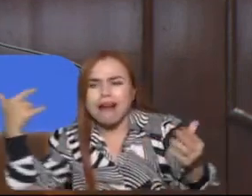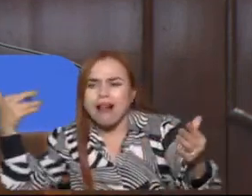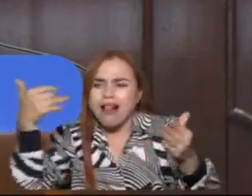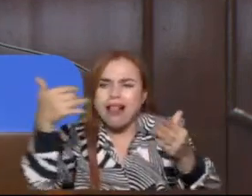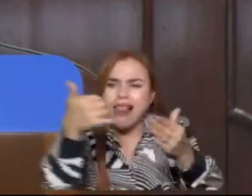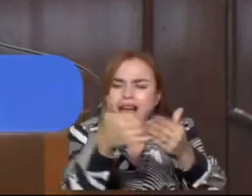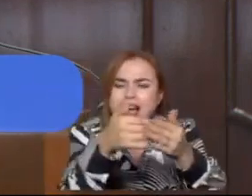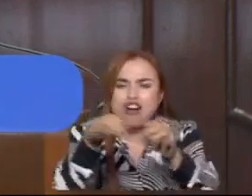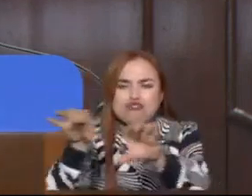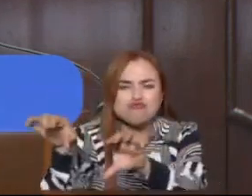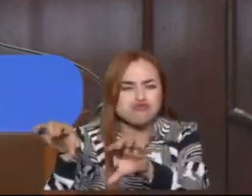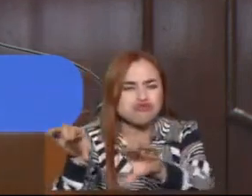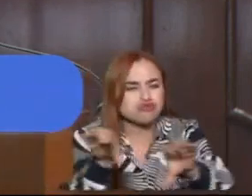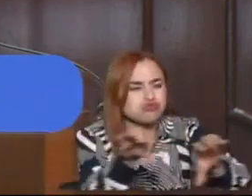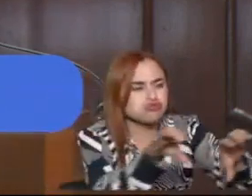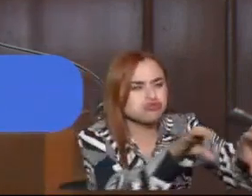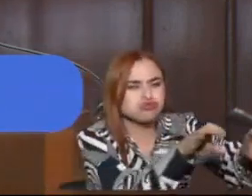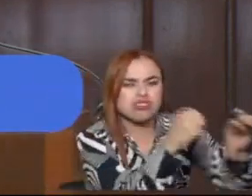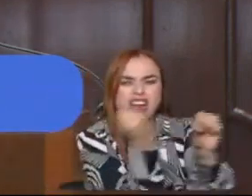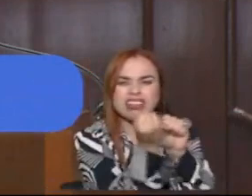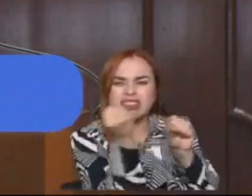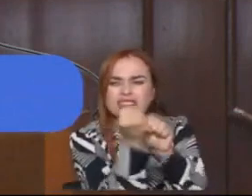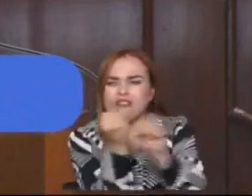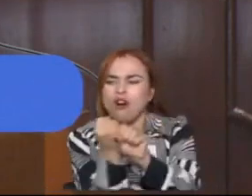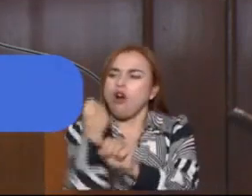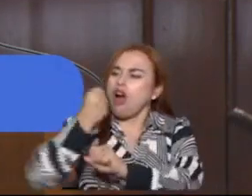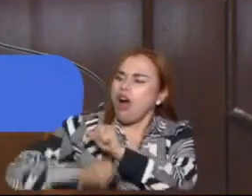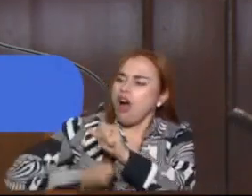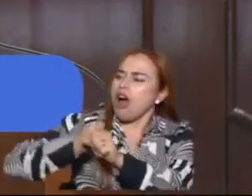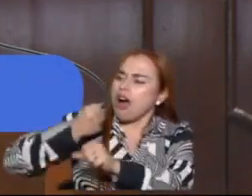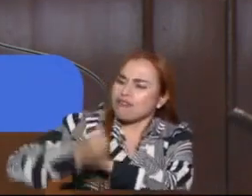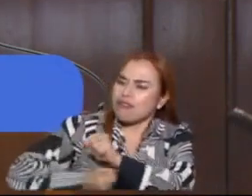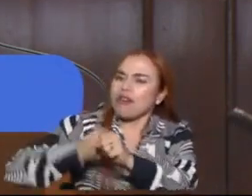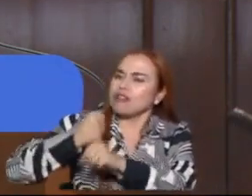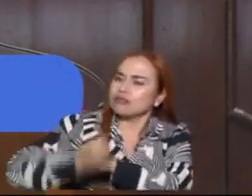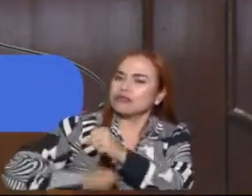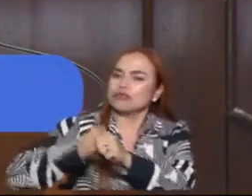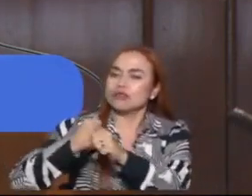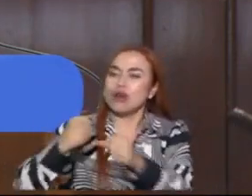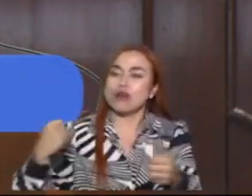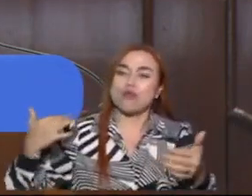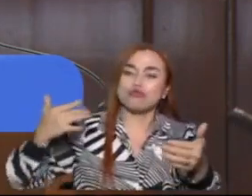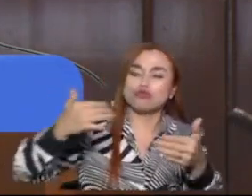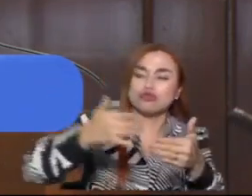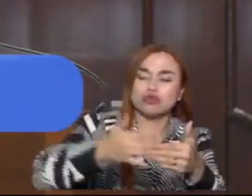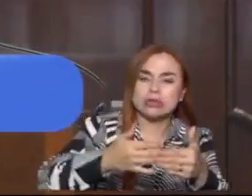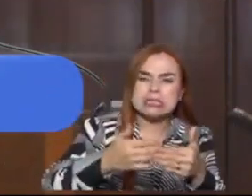los últimos años gracias al esfuerzo de los panameños.